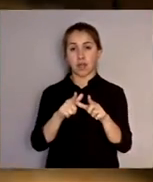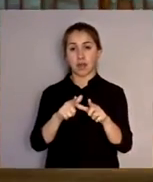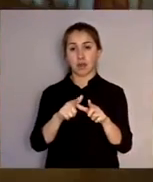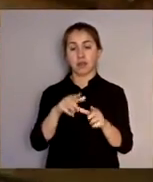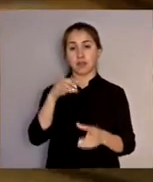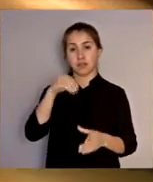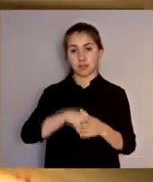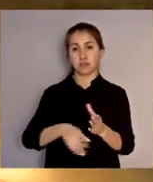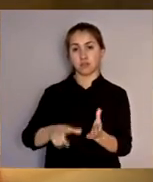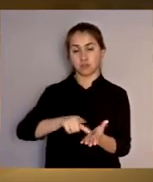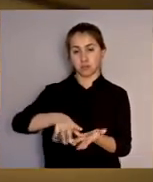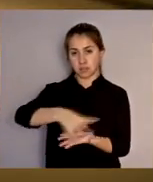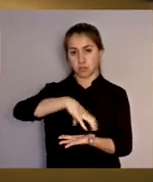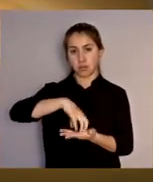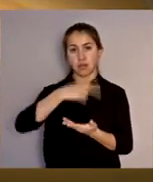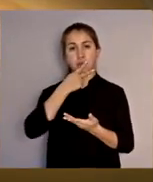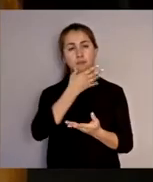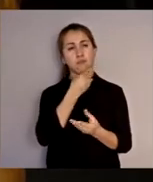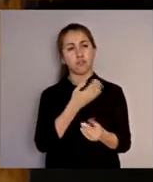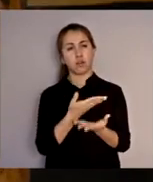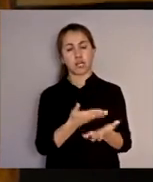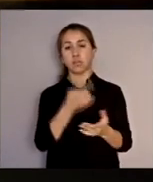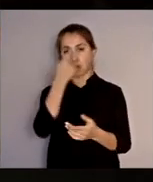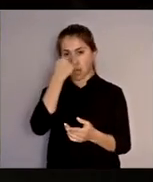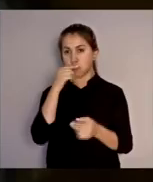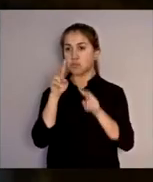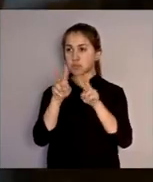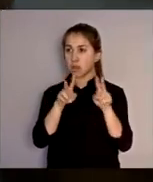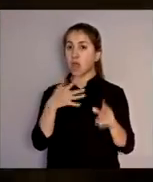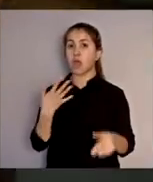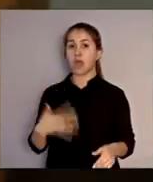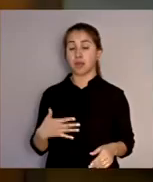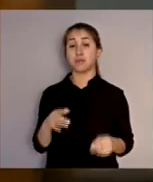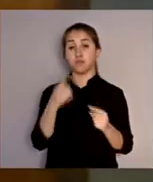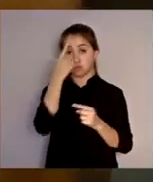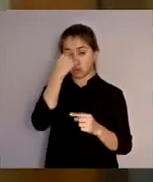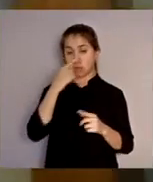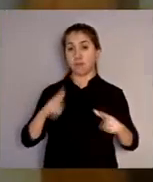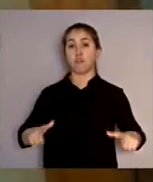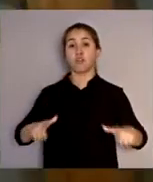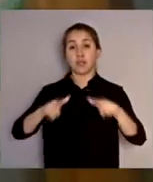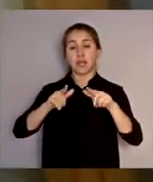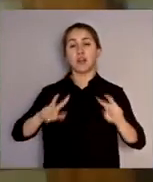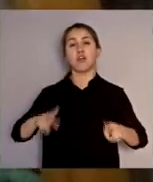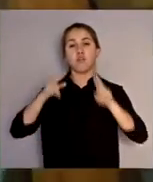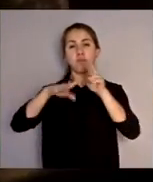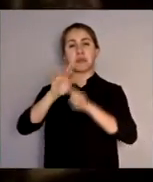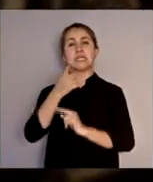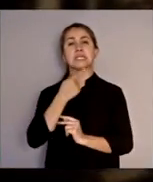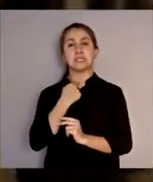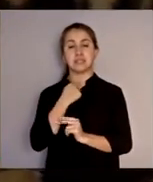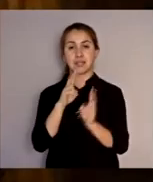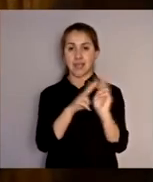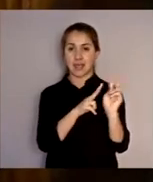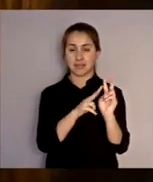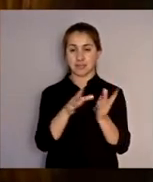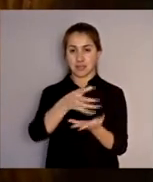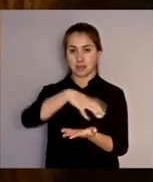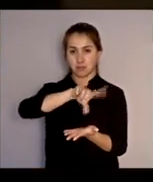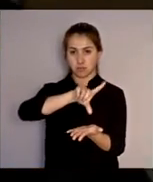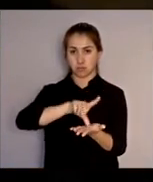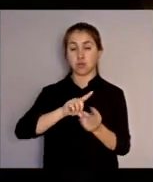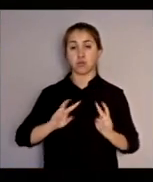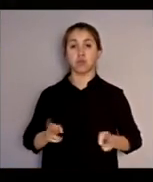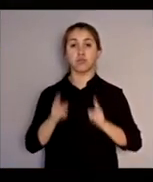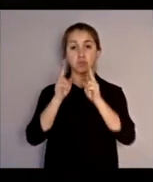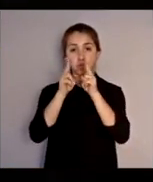es Magdalena. Lindo. Esto es el museo. El Museo de los Volcanes es una de las obras más interesantes que ha hecho en la zona.